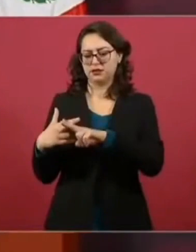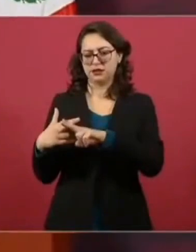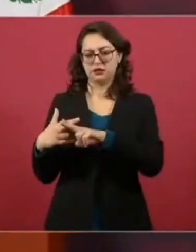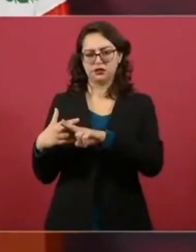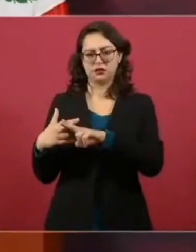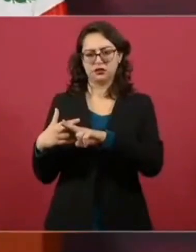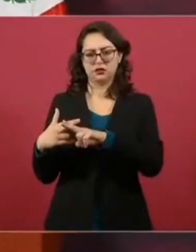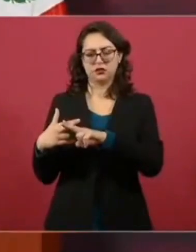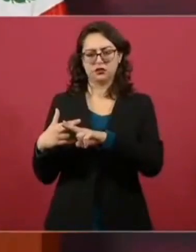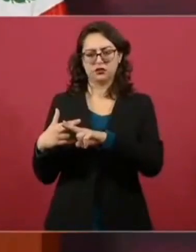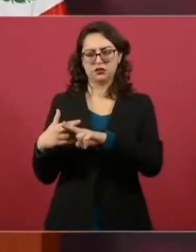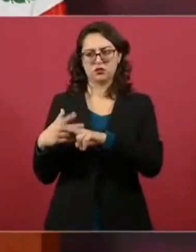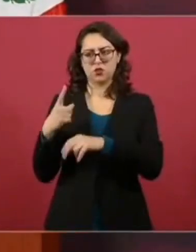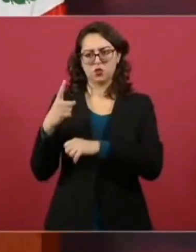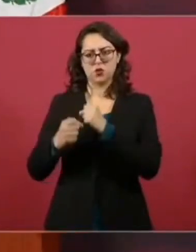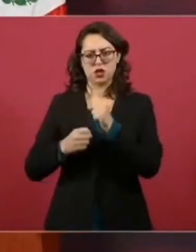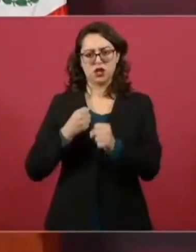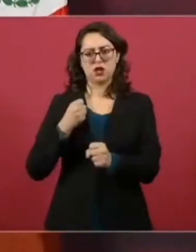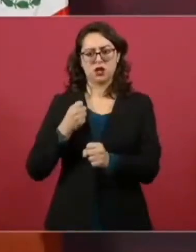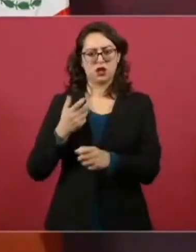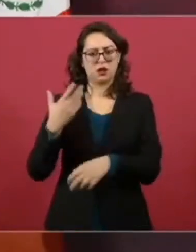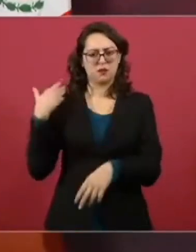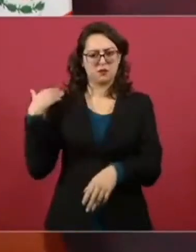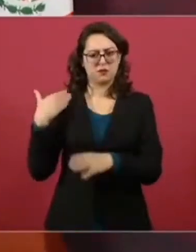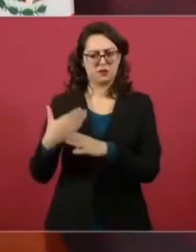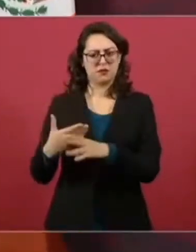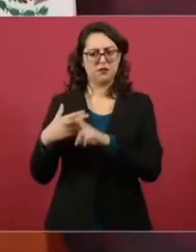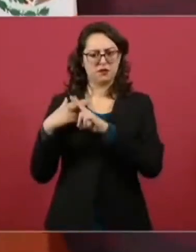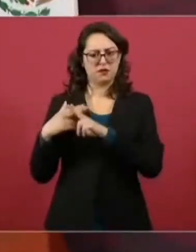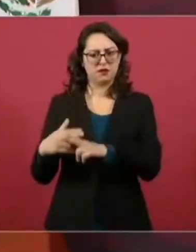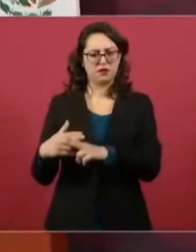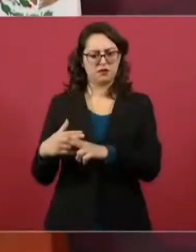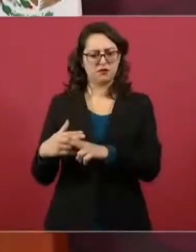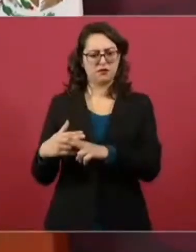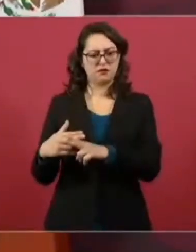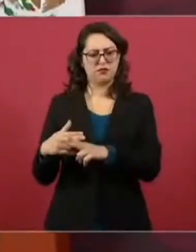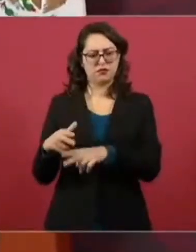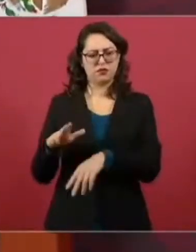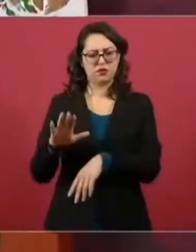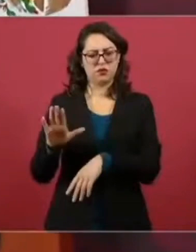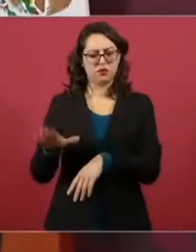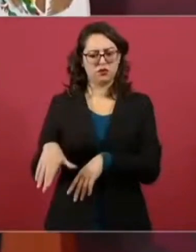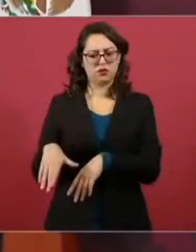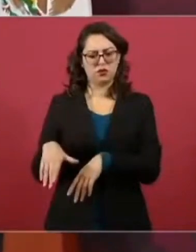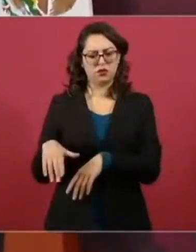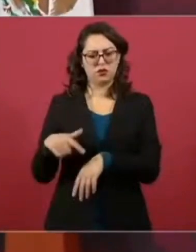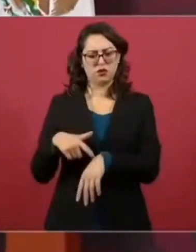un año de muerto, falleció en el 11,